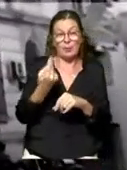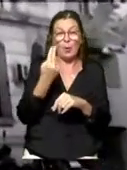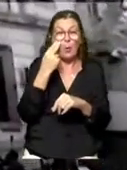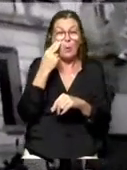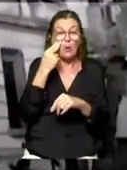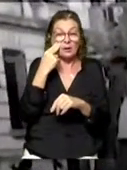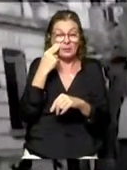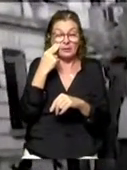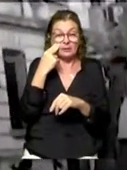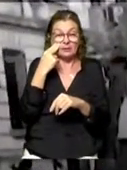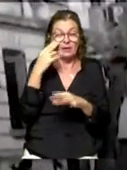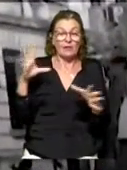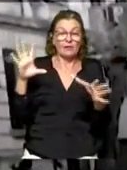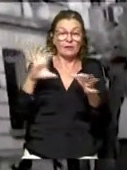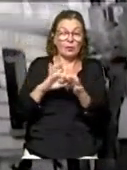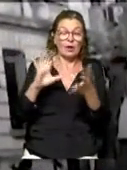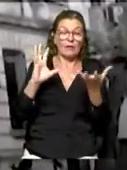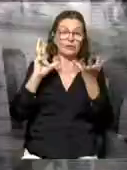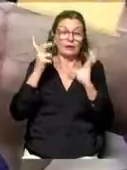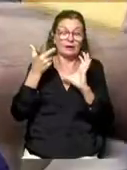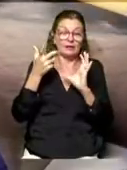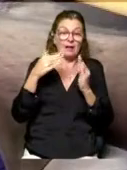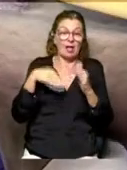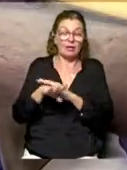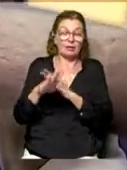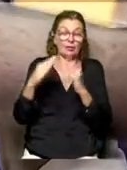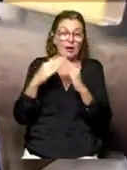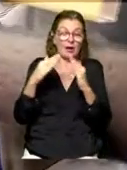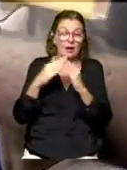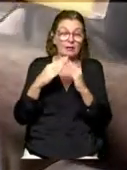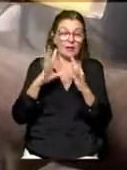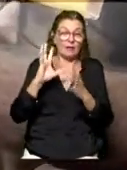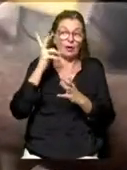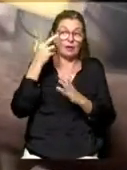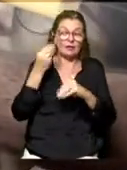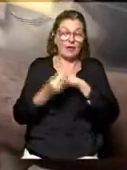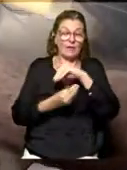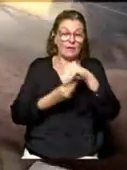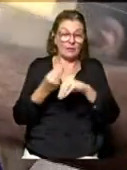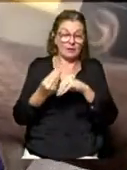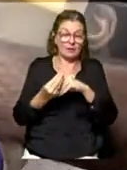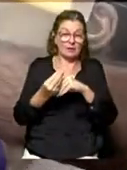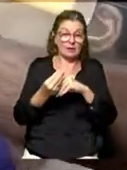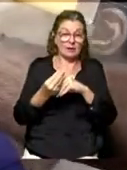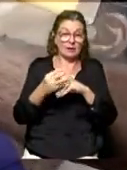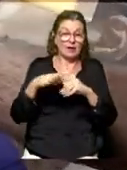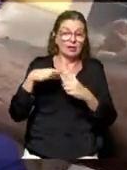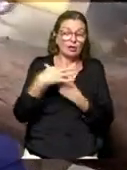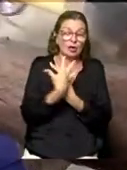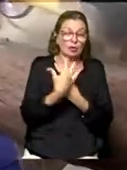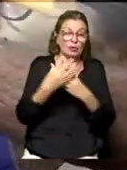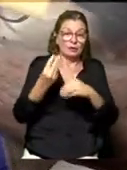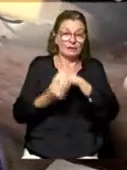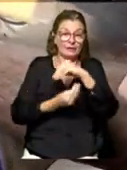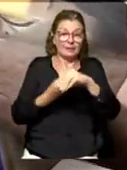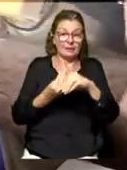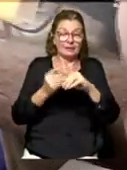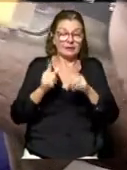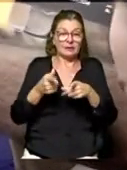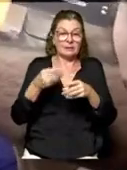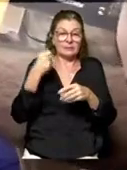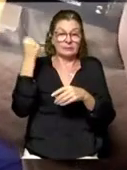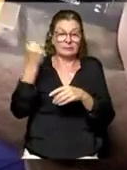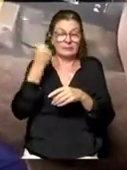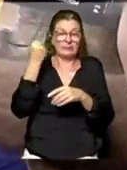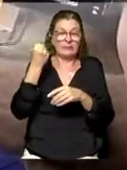problema vinculado con la violencia doméstica, vinculado con la violencia familiar, con la que acontece en el ámbito del hogar, que tiene fundamentalmente